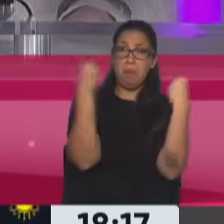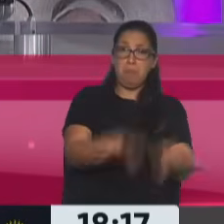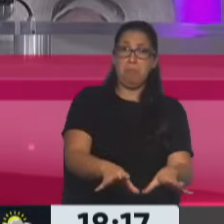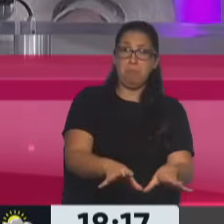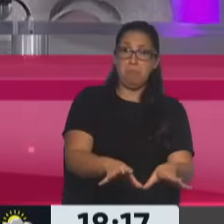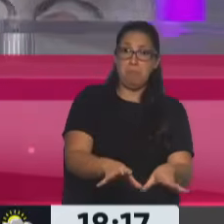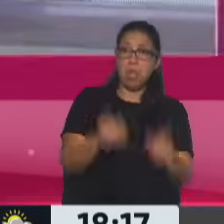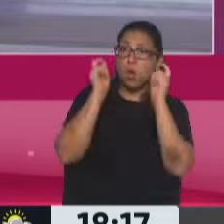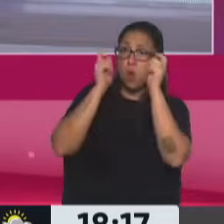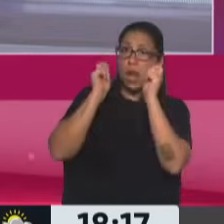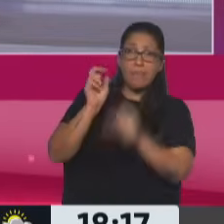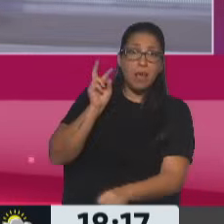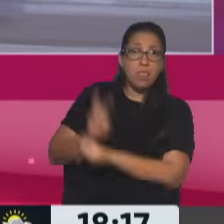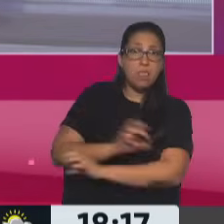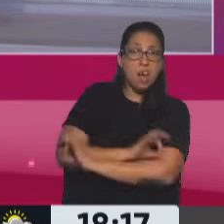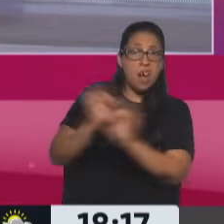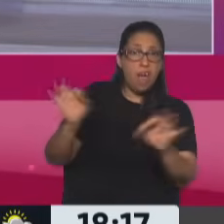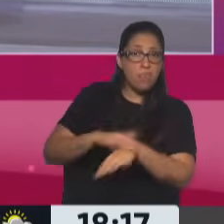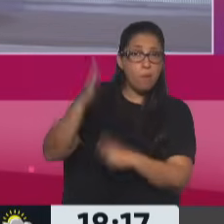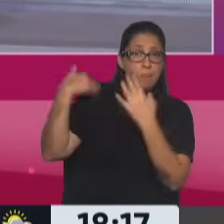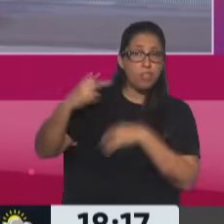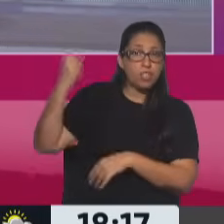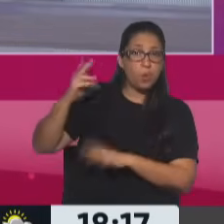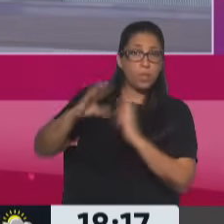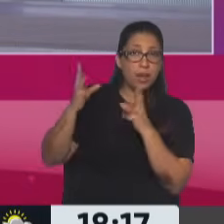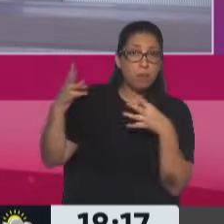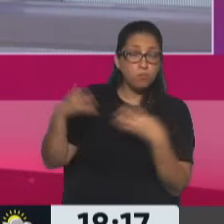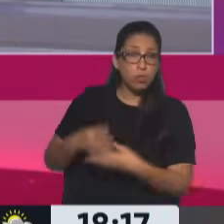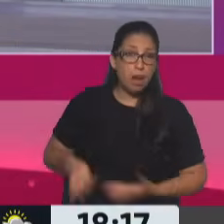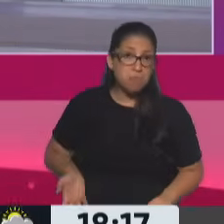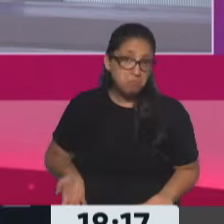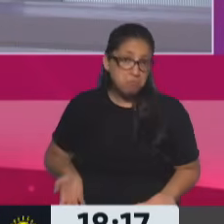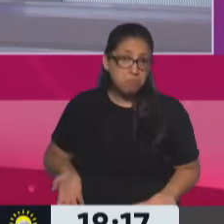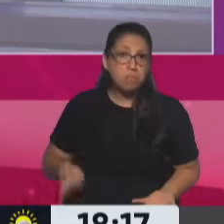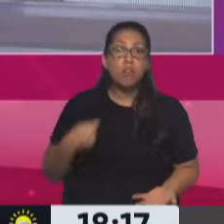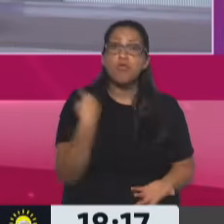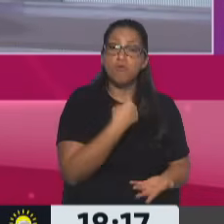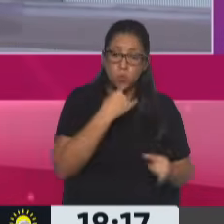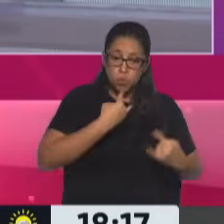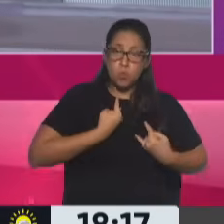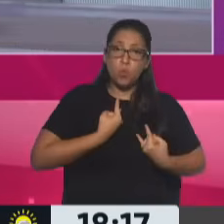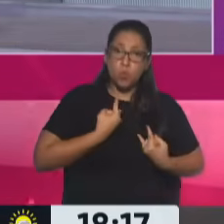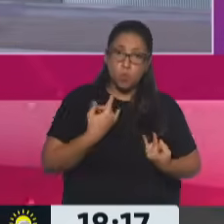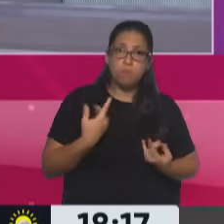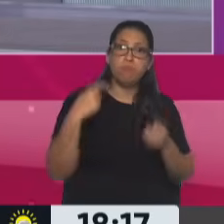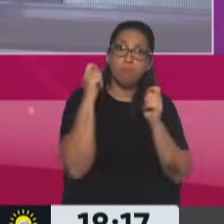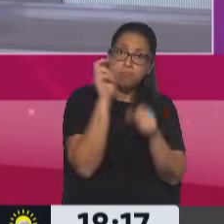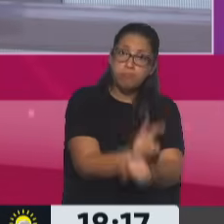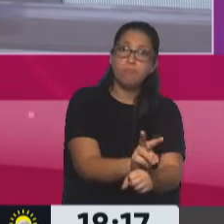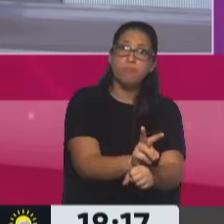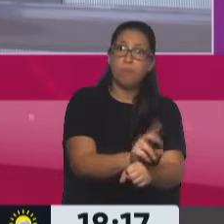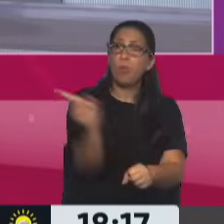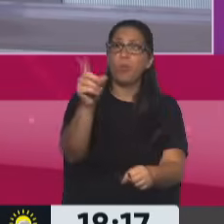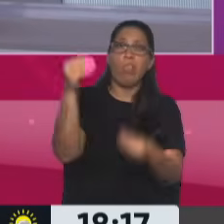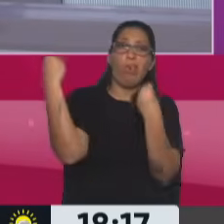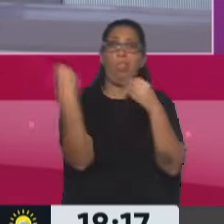y Groenlandia quedó sin protección. Para protegernos, para proteger a Europa y proteger a nosotros, tuvimos que hacernos cargo de Groenlandia. Ese fue el